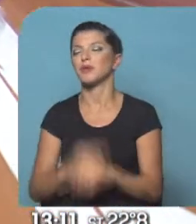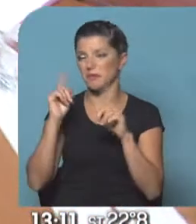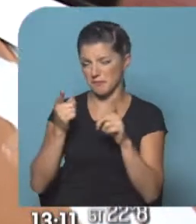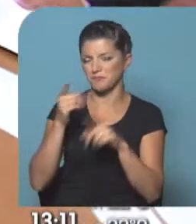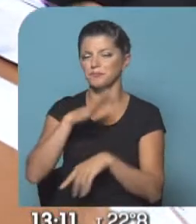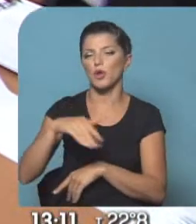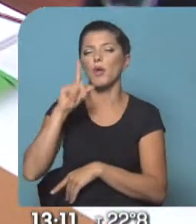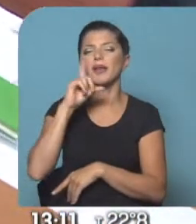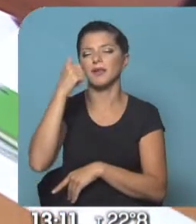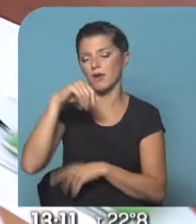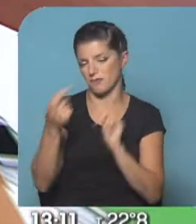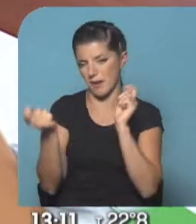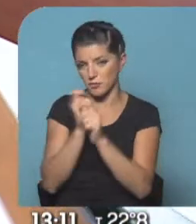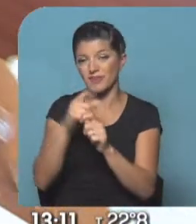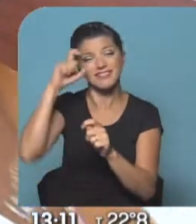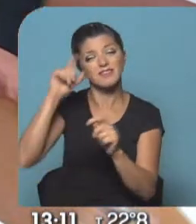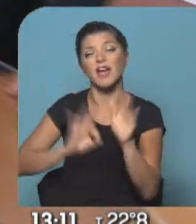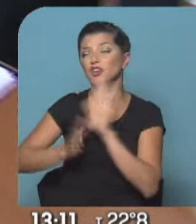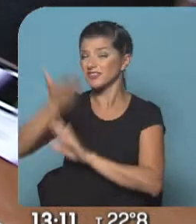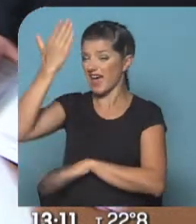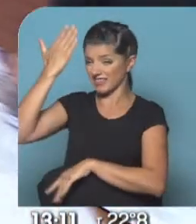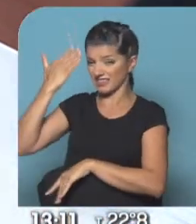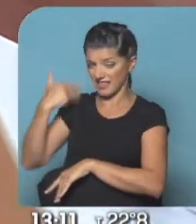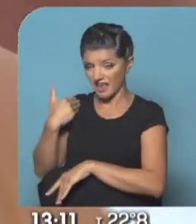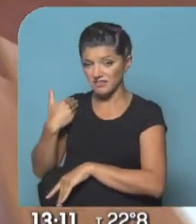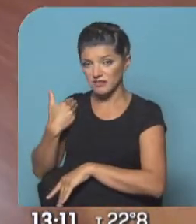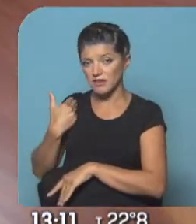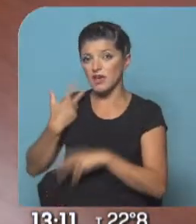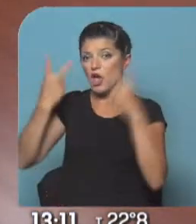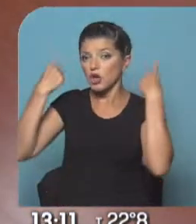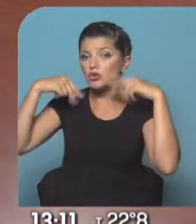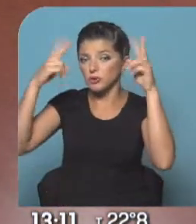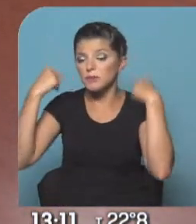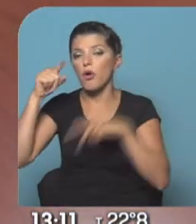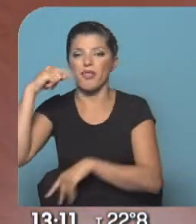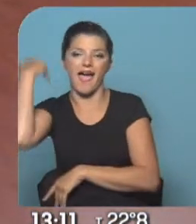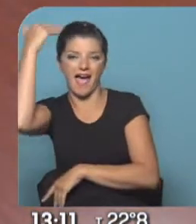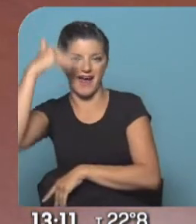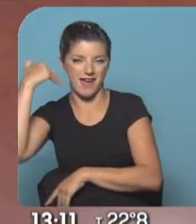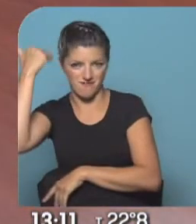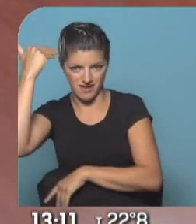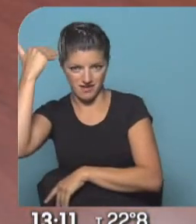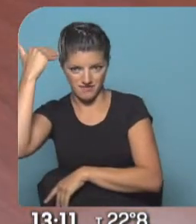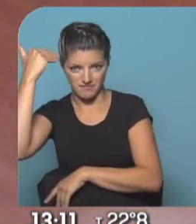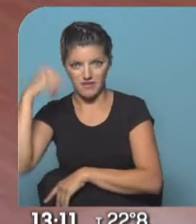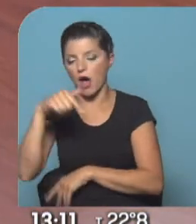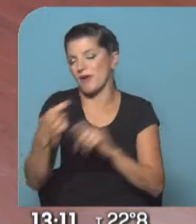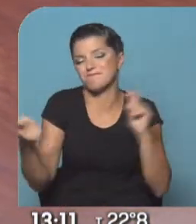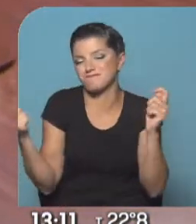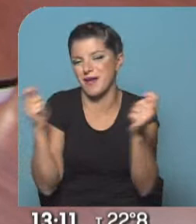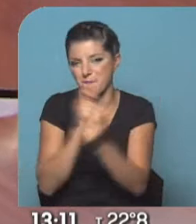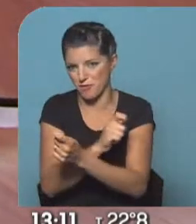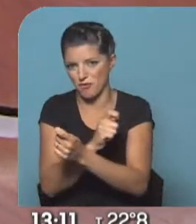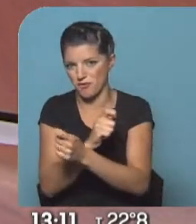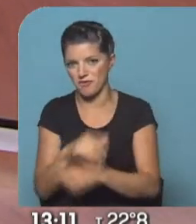otro momento, hace 10 años, el turismo del Líbano, que iba al Líbano, era mayoritariamente saudita, de países del Golfo. Ya no es igual.